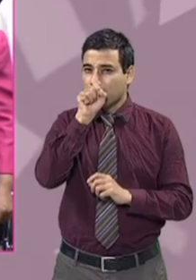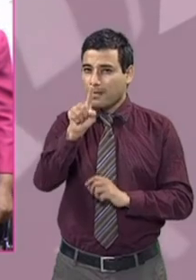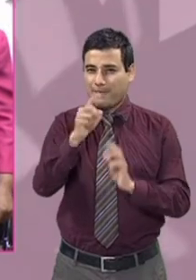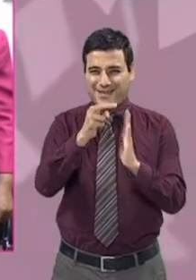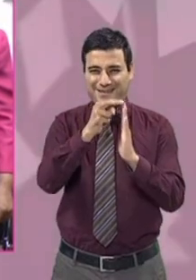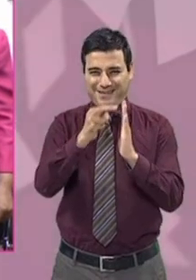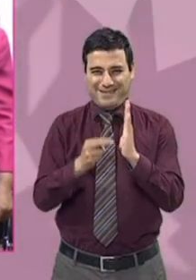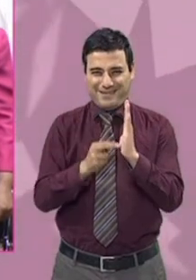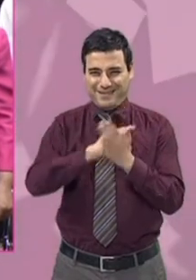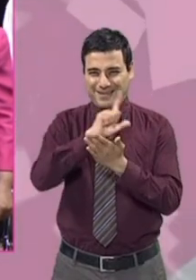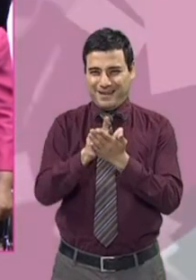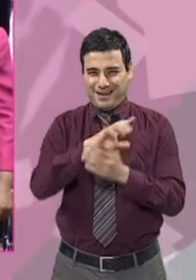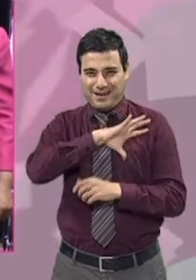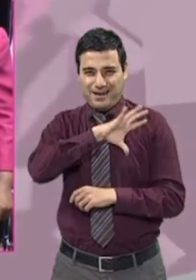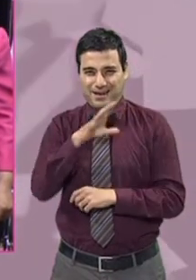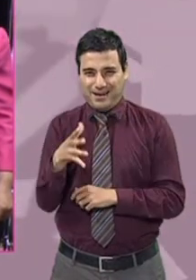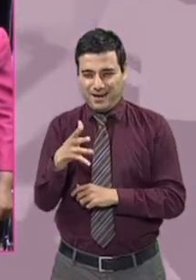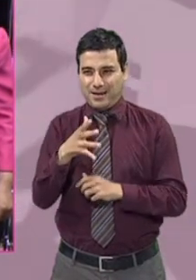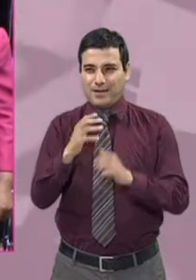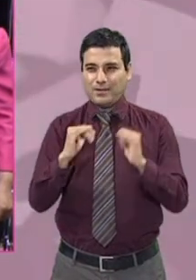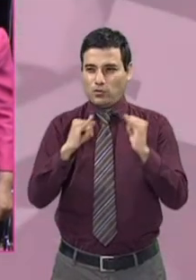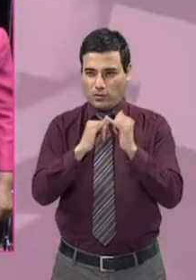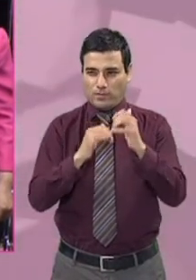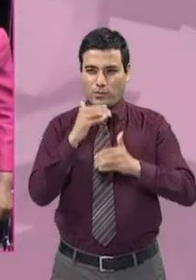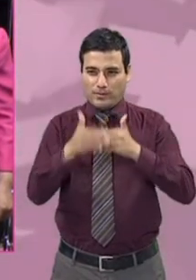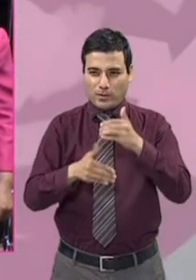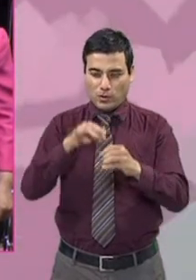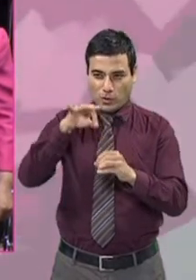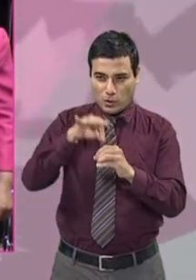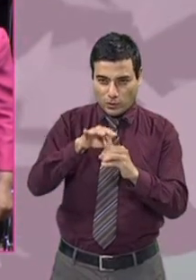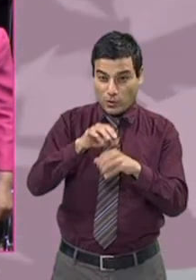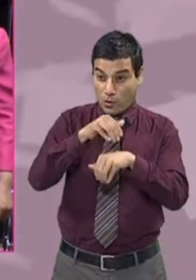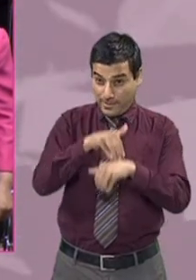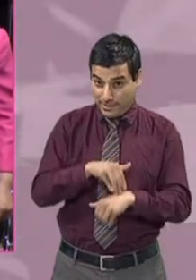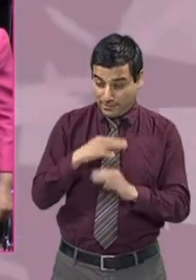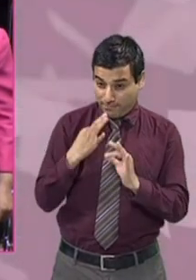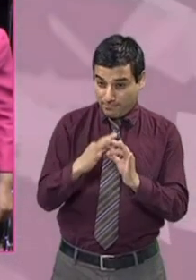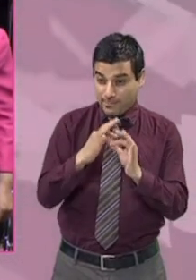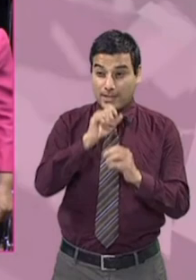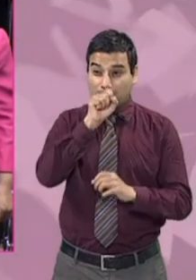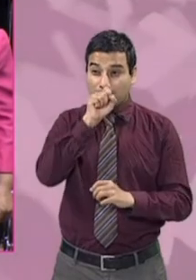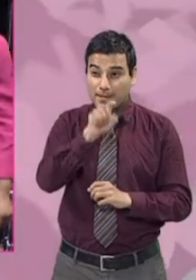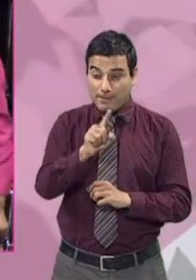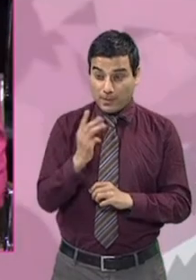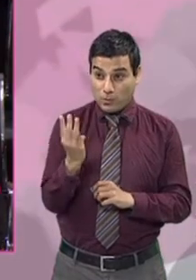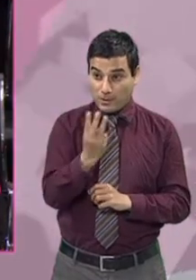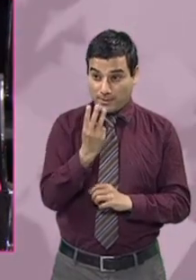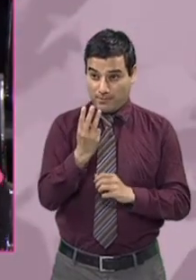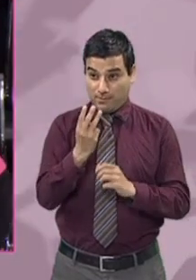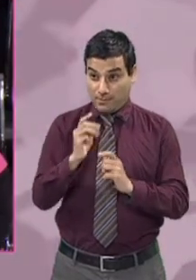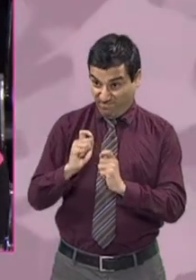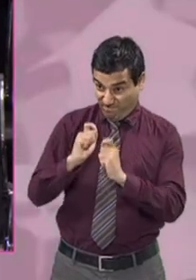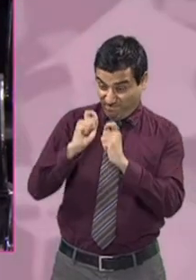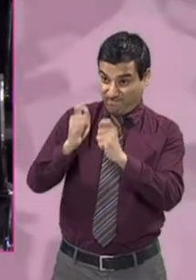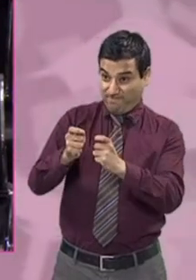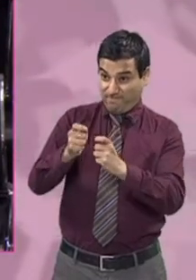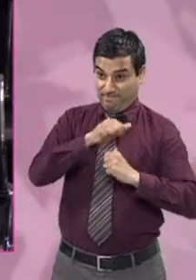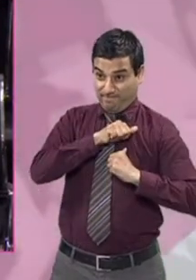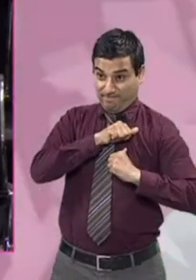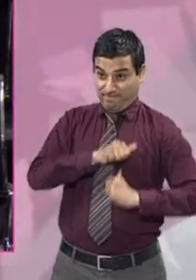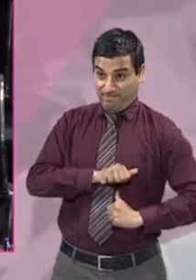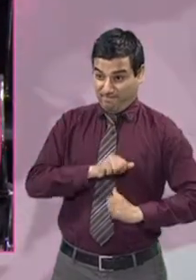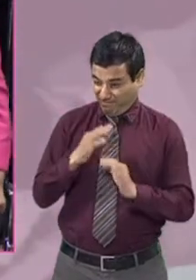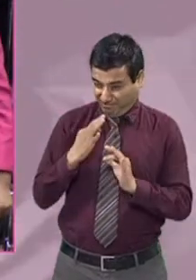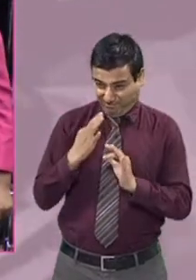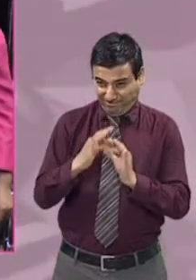Ley General de Instituciones y Procedimientos Electorales y desempeñar leal y patrióticamente el cargo que se les ha